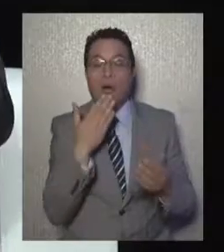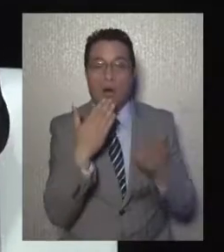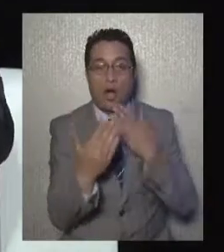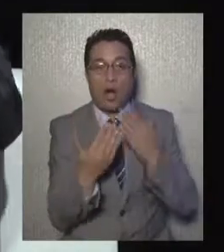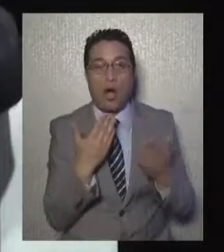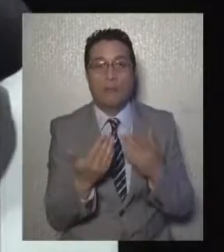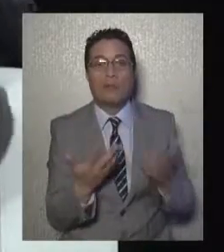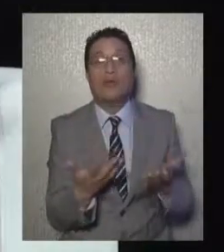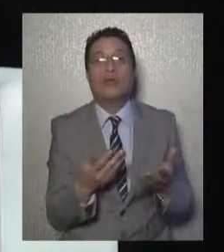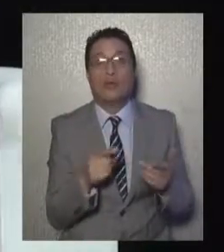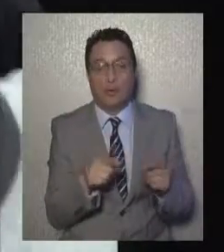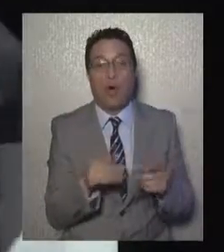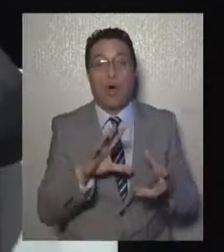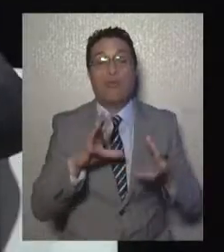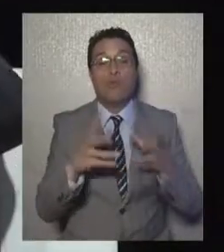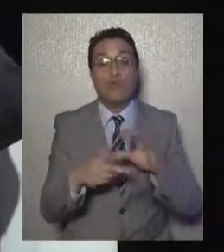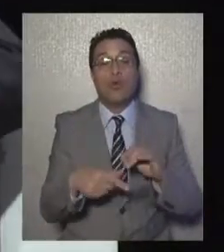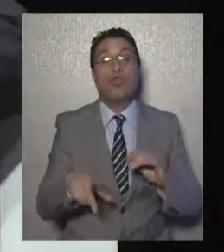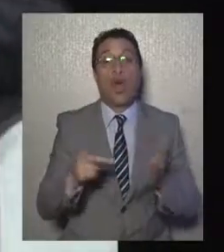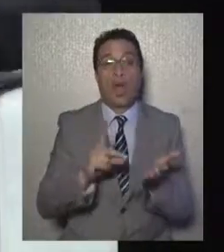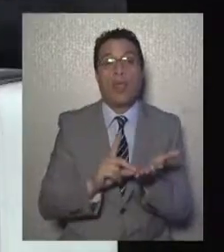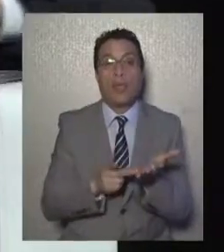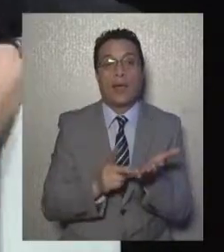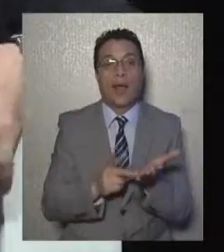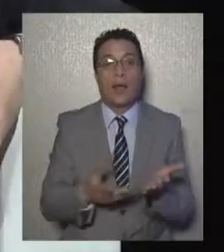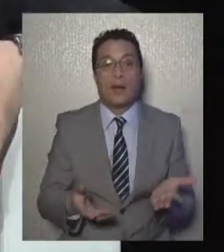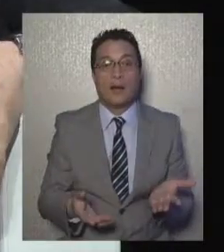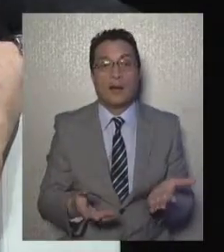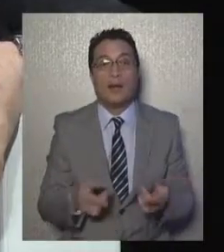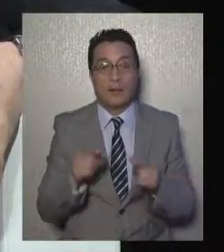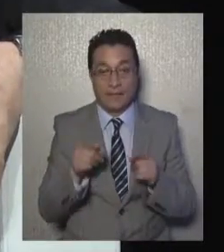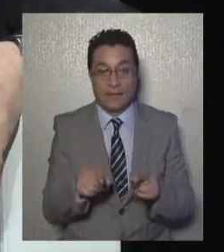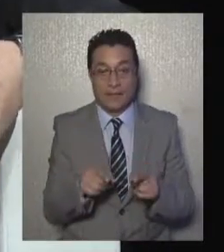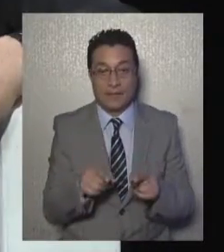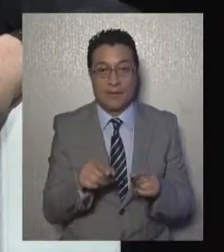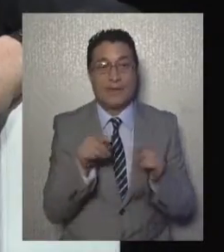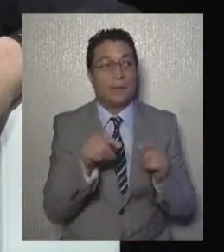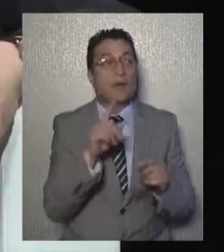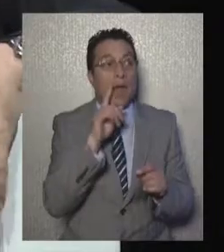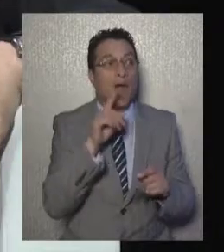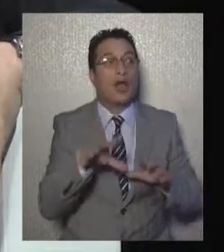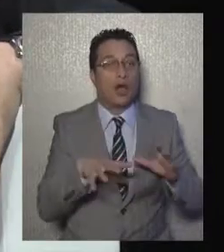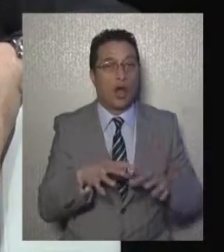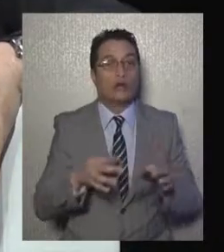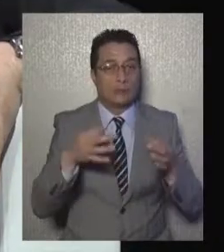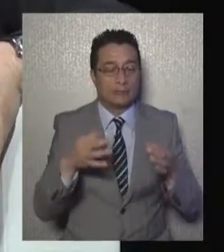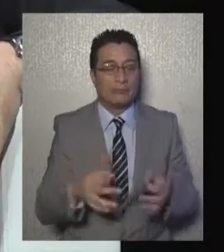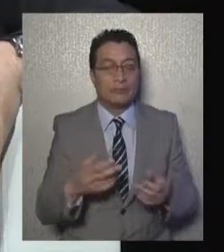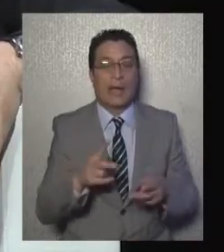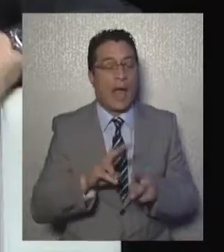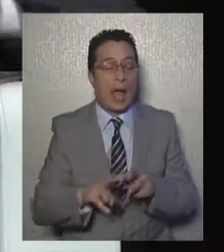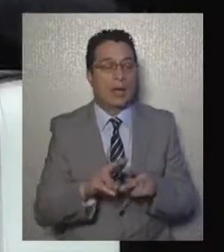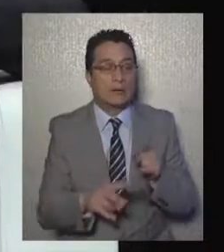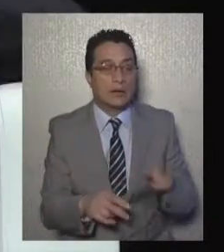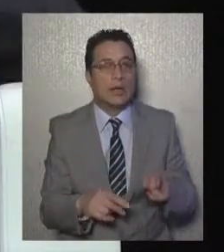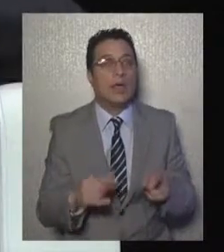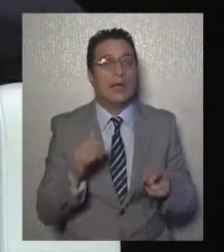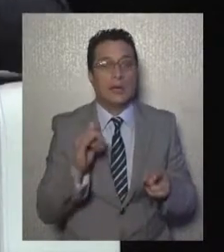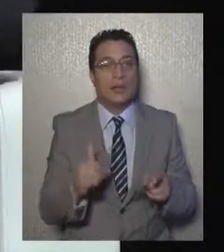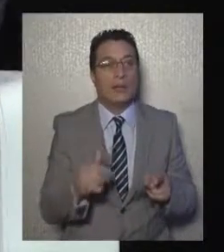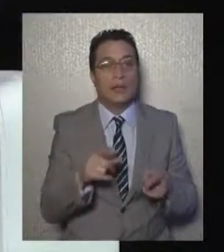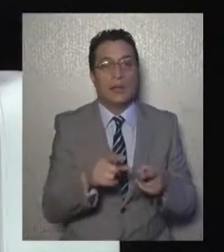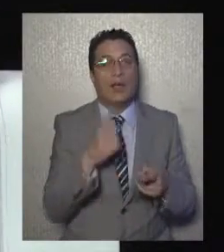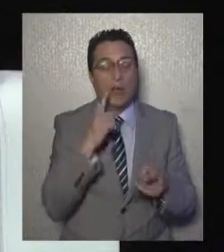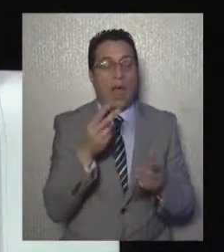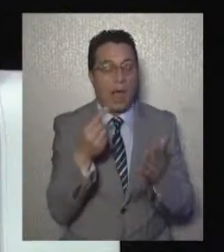manera como hacemos eso con el mundo digital. Entonces, aquí hay cosas concretas que hay que hacer y pasan por hacer